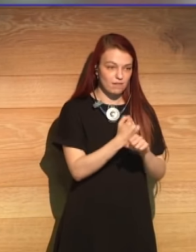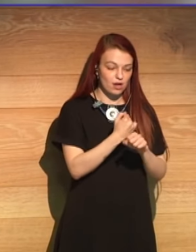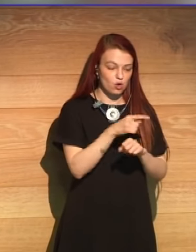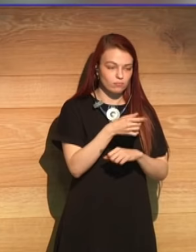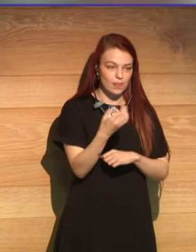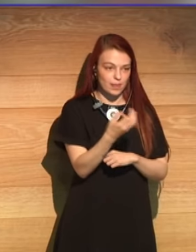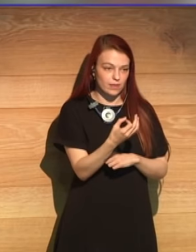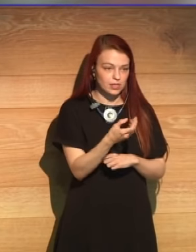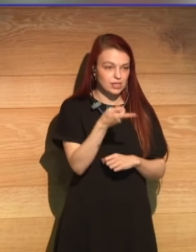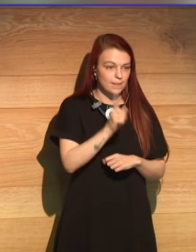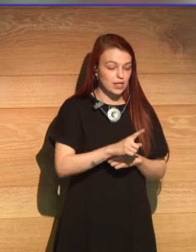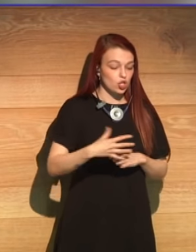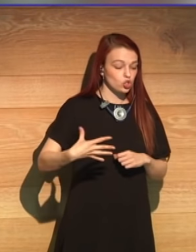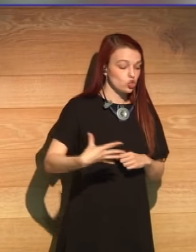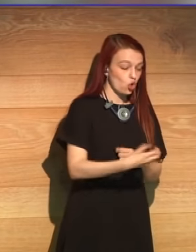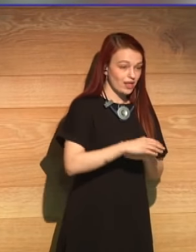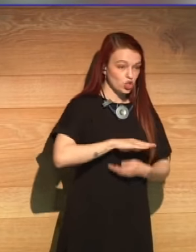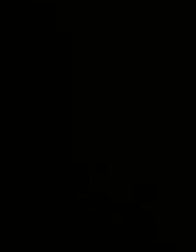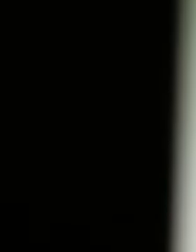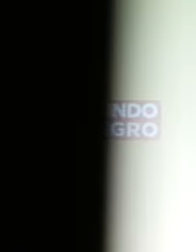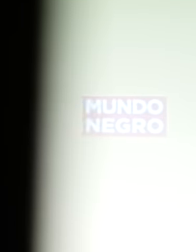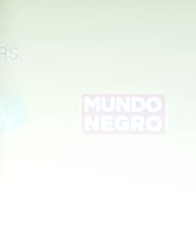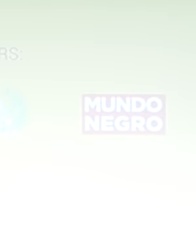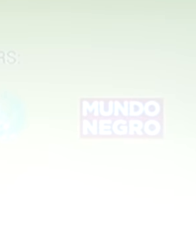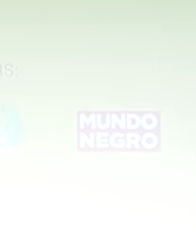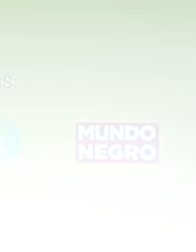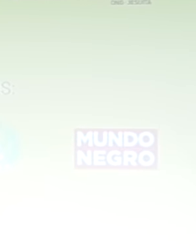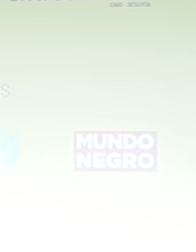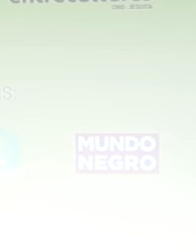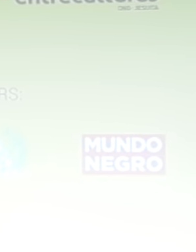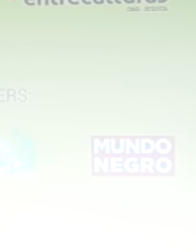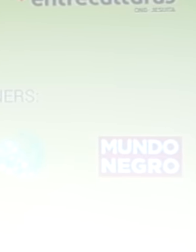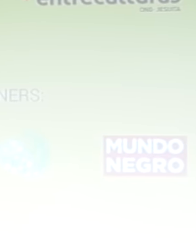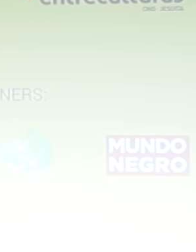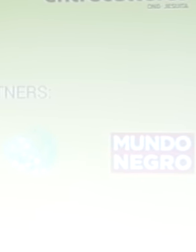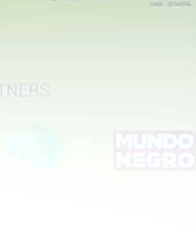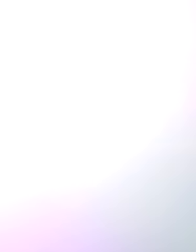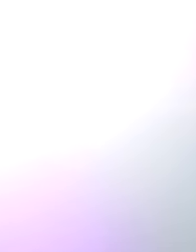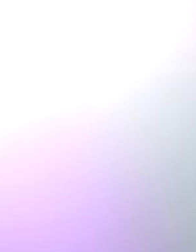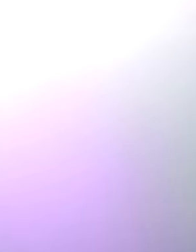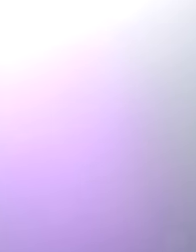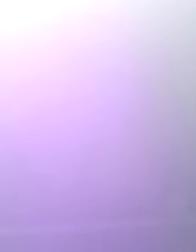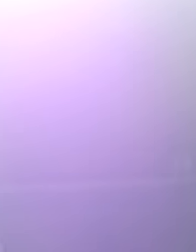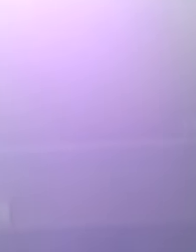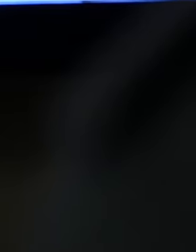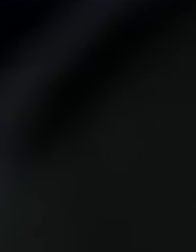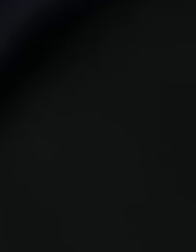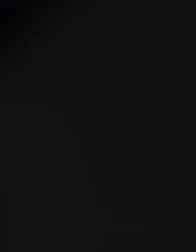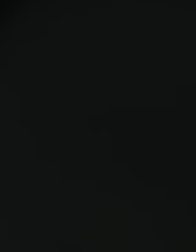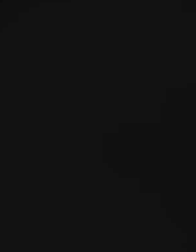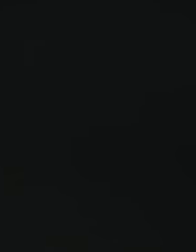estas capacidades, formar en todas estas competencias. Cerramos este encuentro hoy, pero sin olvidarnos de los retos de hoy en día en